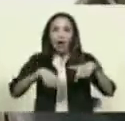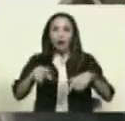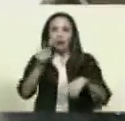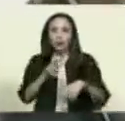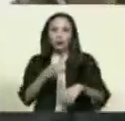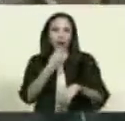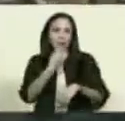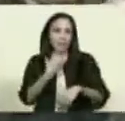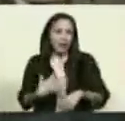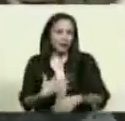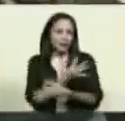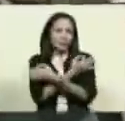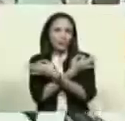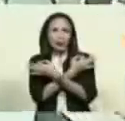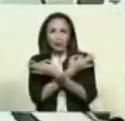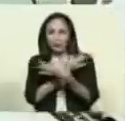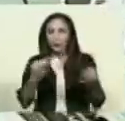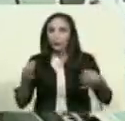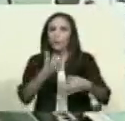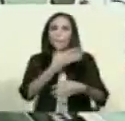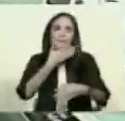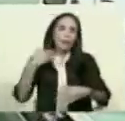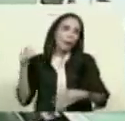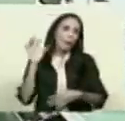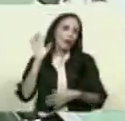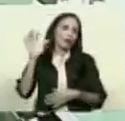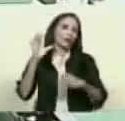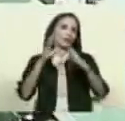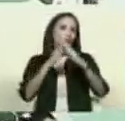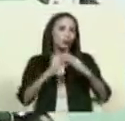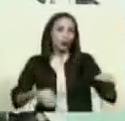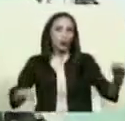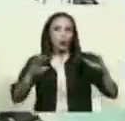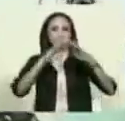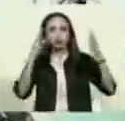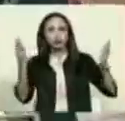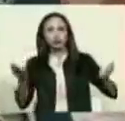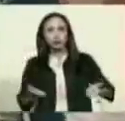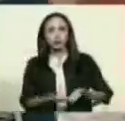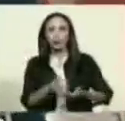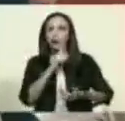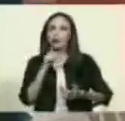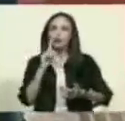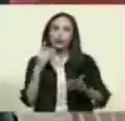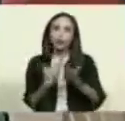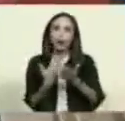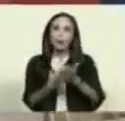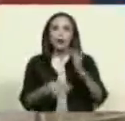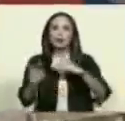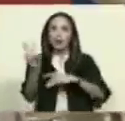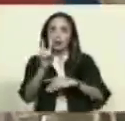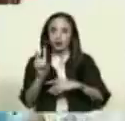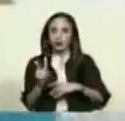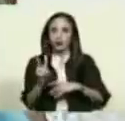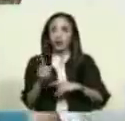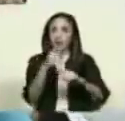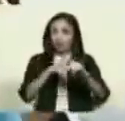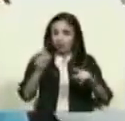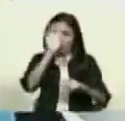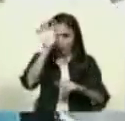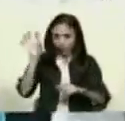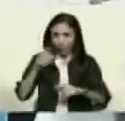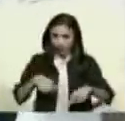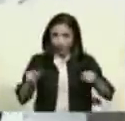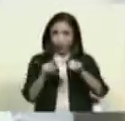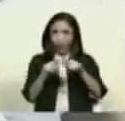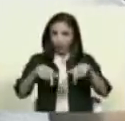del mundo, el mejor país del mundo. Se llama Venezuela. No lo van a encontrar. Aquí los